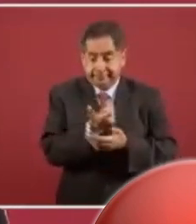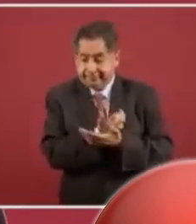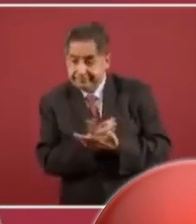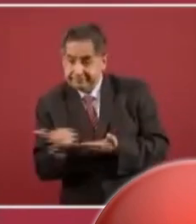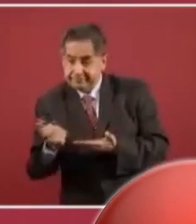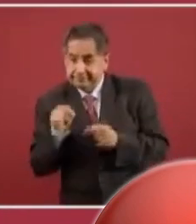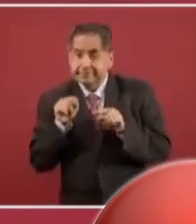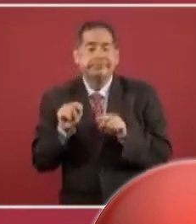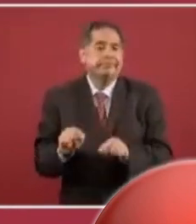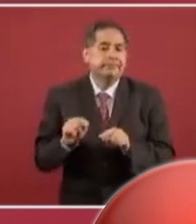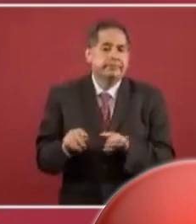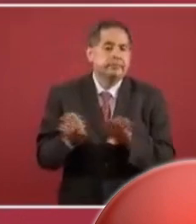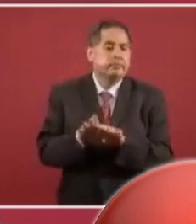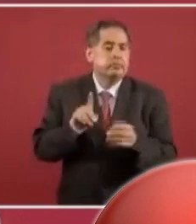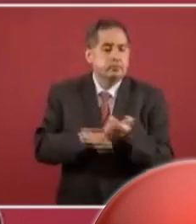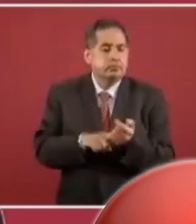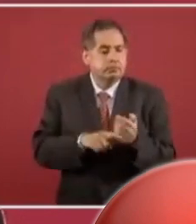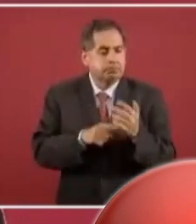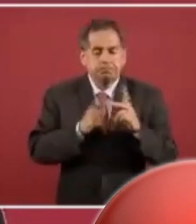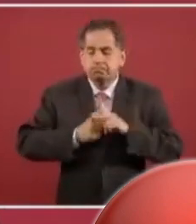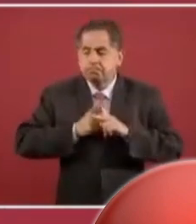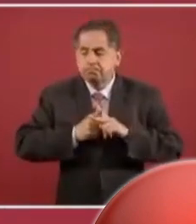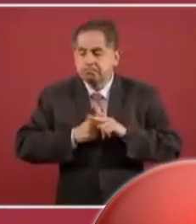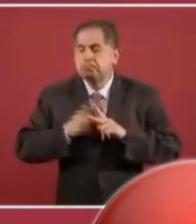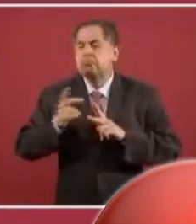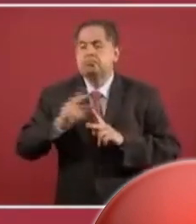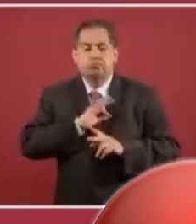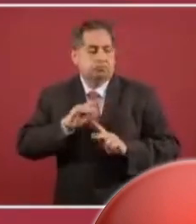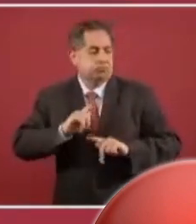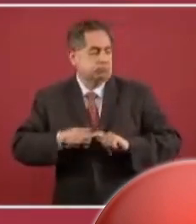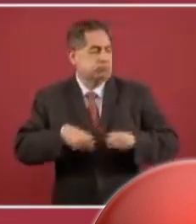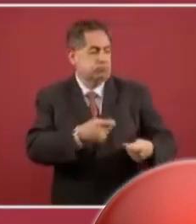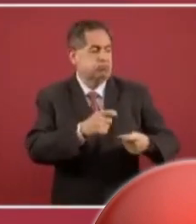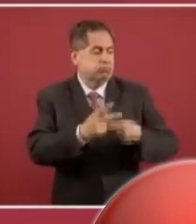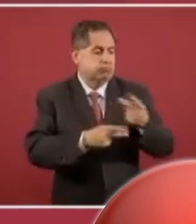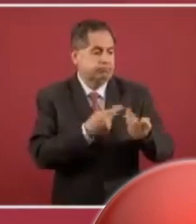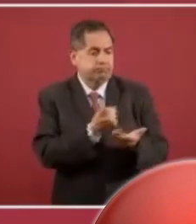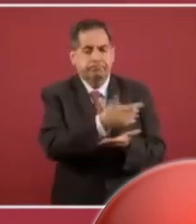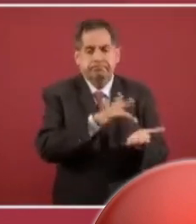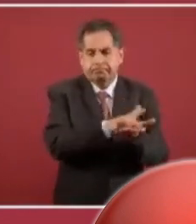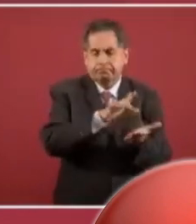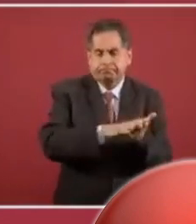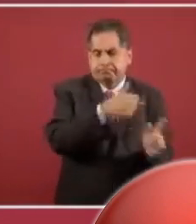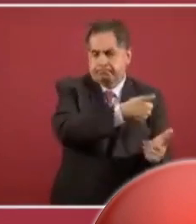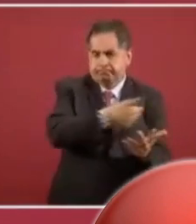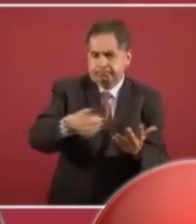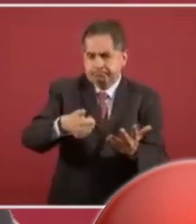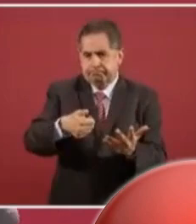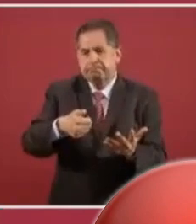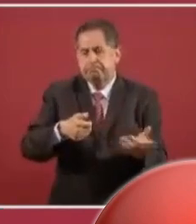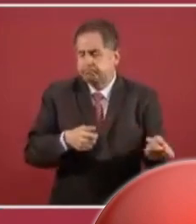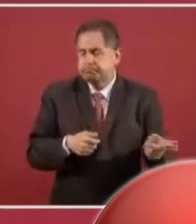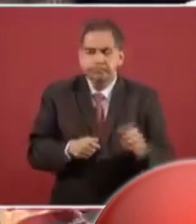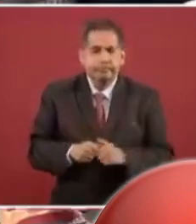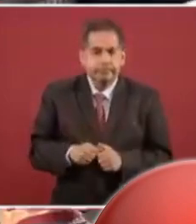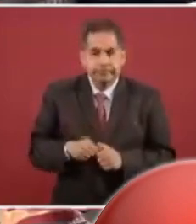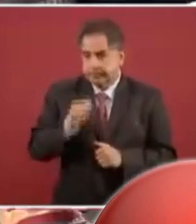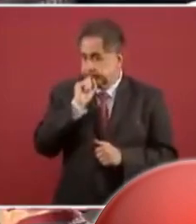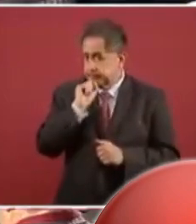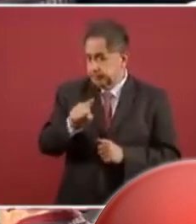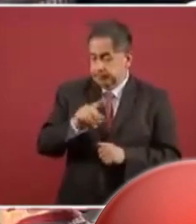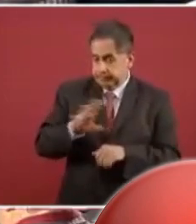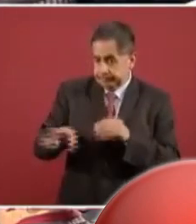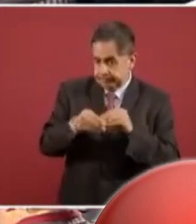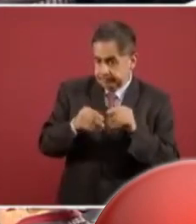que se calculan las prestaciones que ese trabajador o esa trabajadora tiene derecho. Adicionalmente a